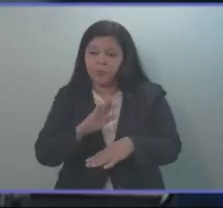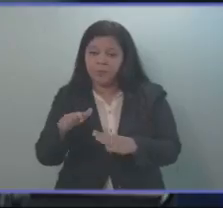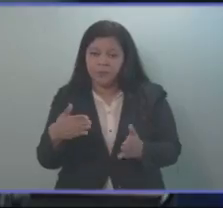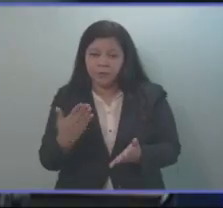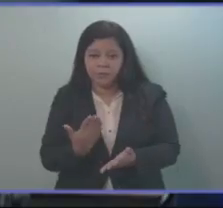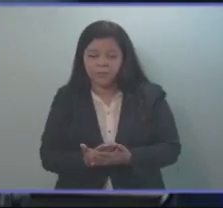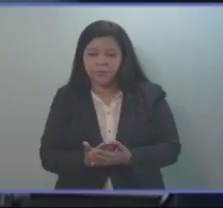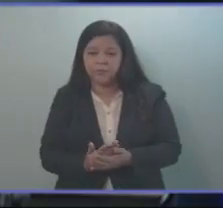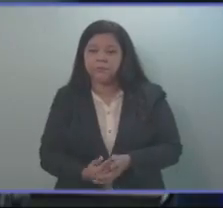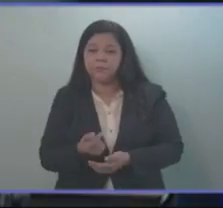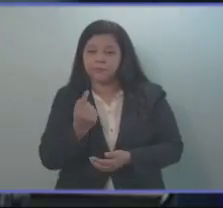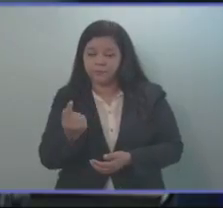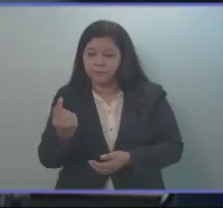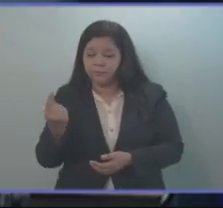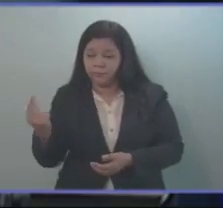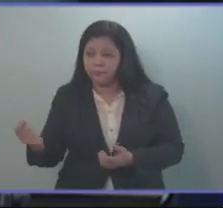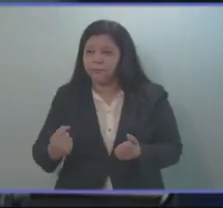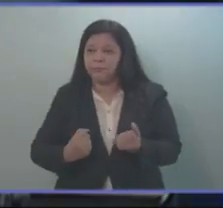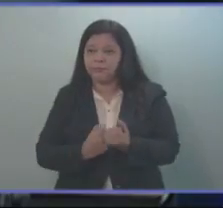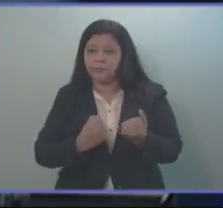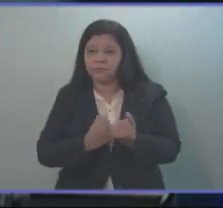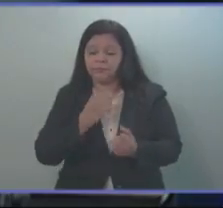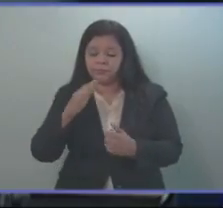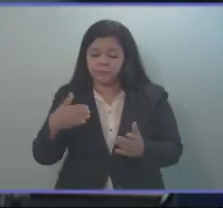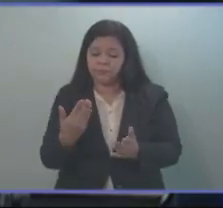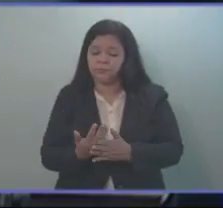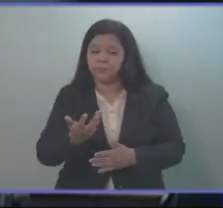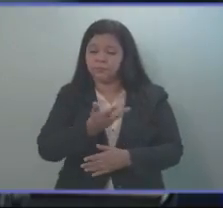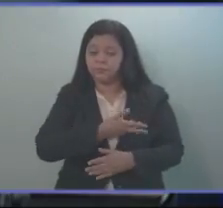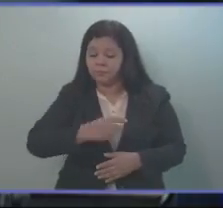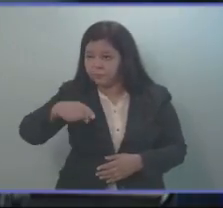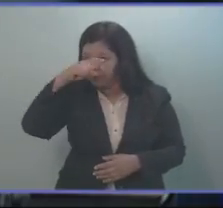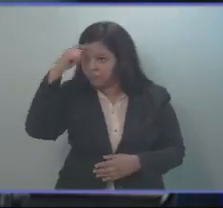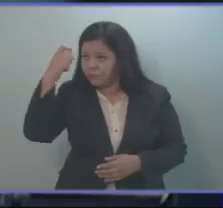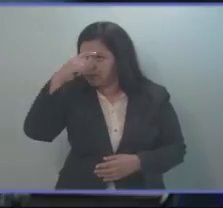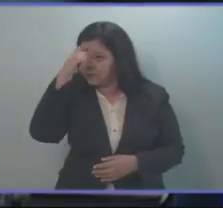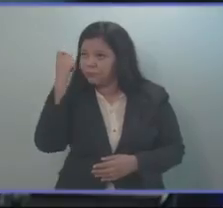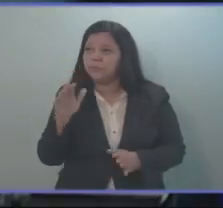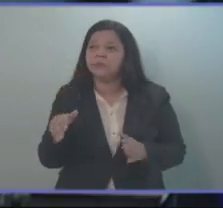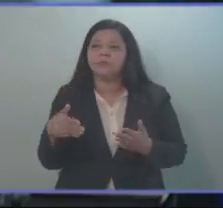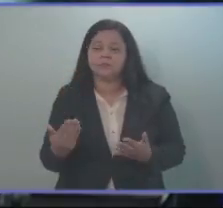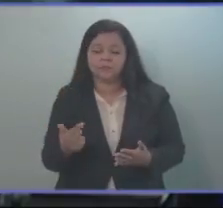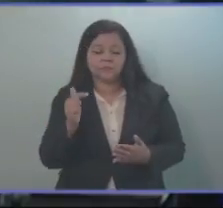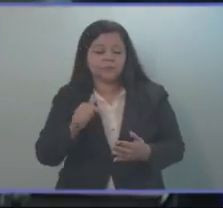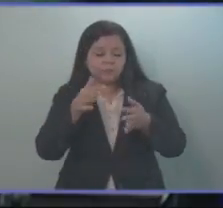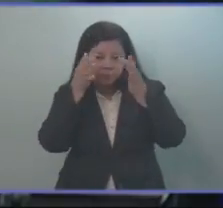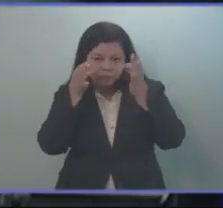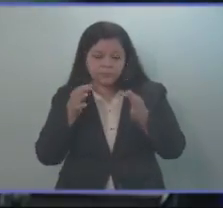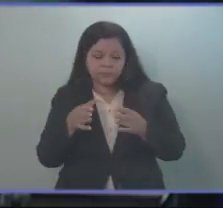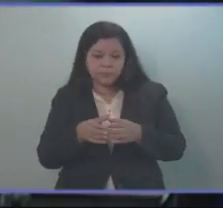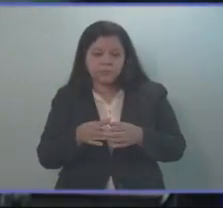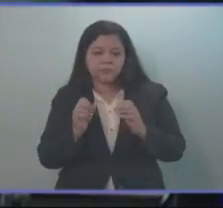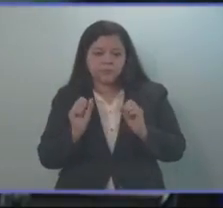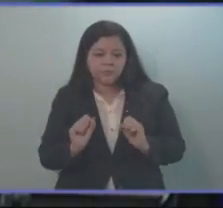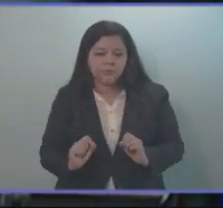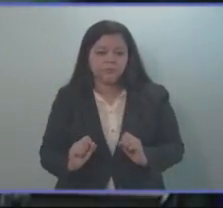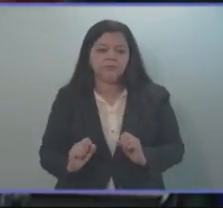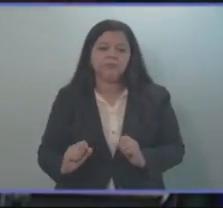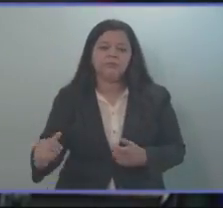que han acompañado este esfuerzo para que este dictamen venga a